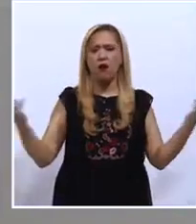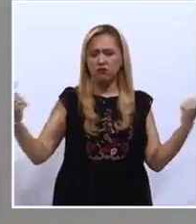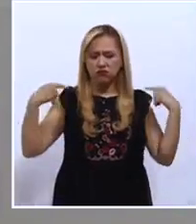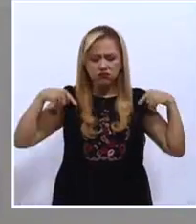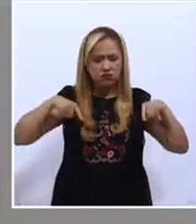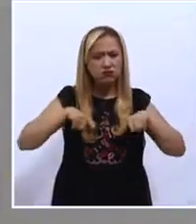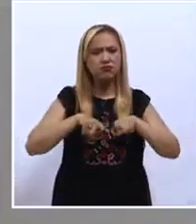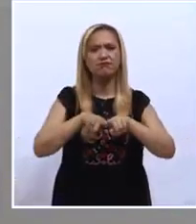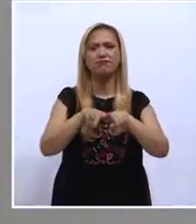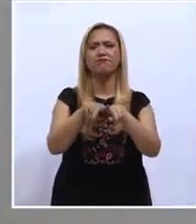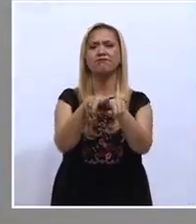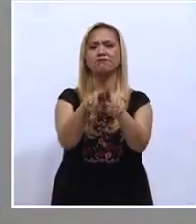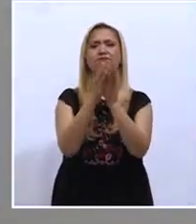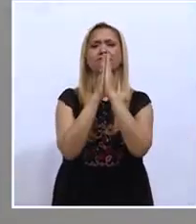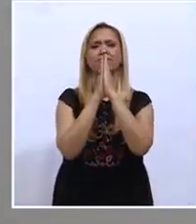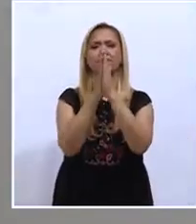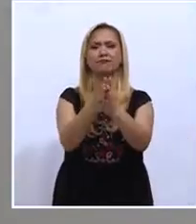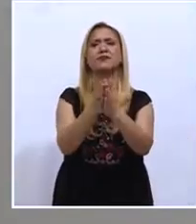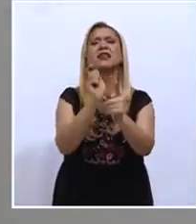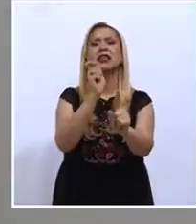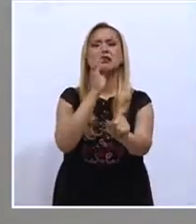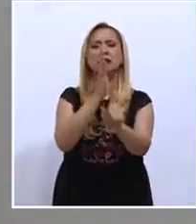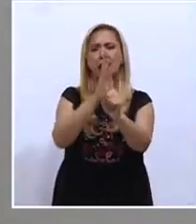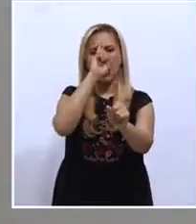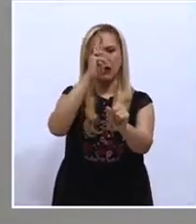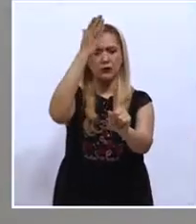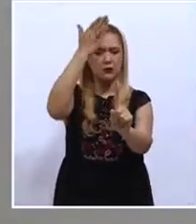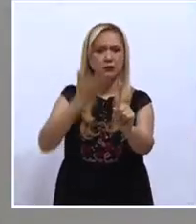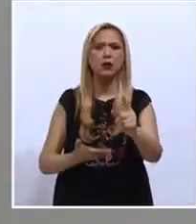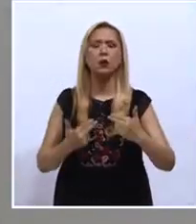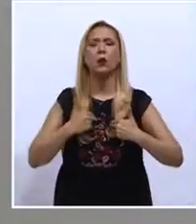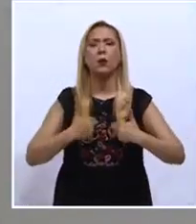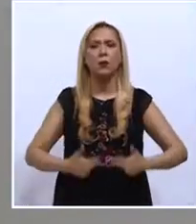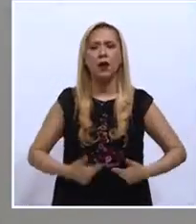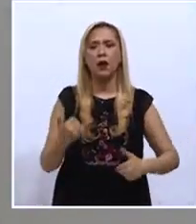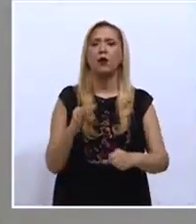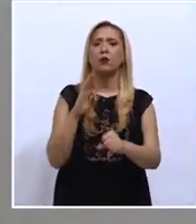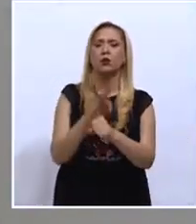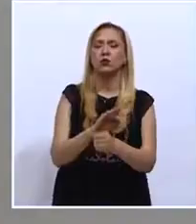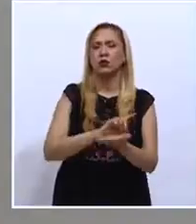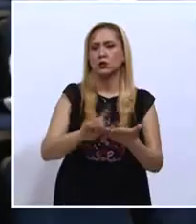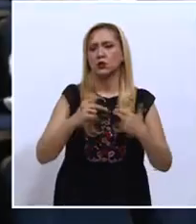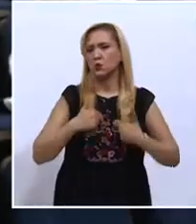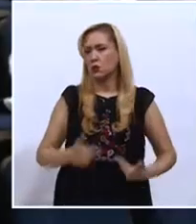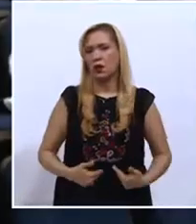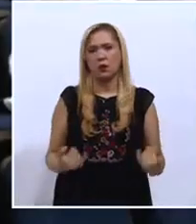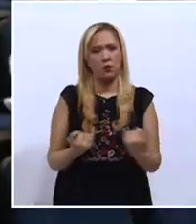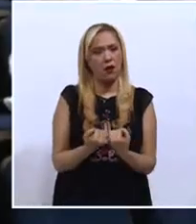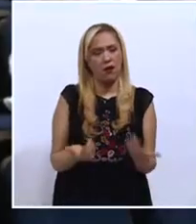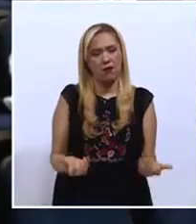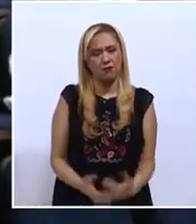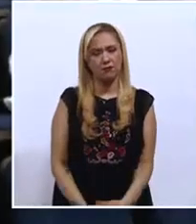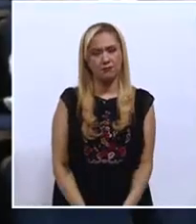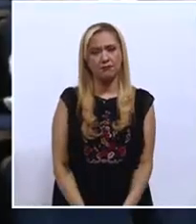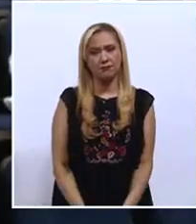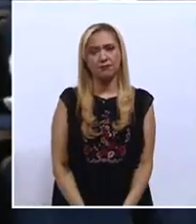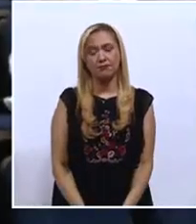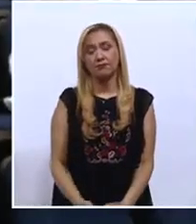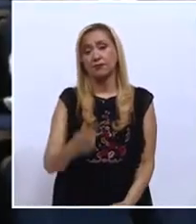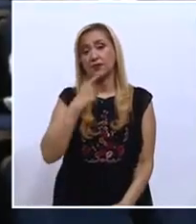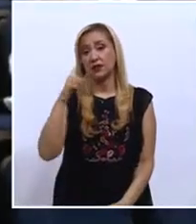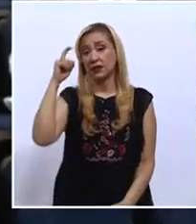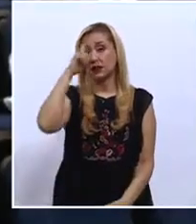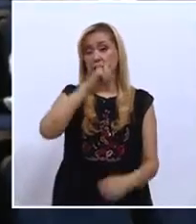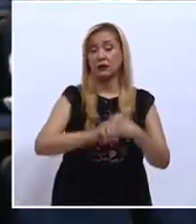están vinculados con la afirmación de la dignidad humana y la protección de los derechos humanos. Destacaron los